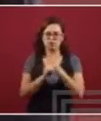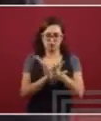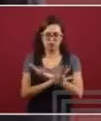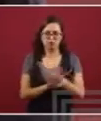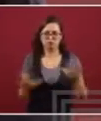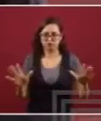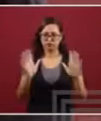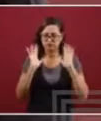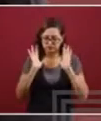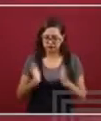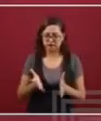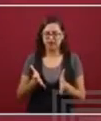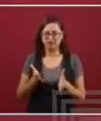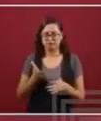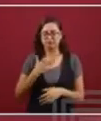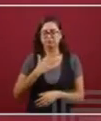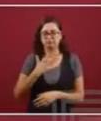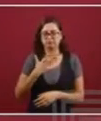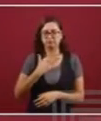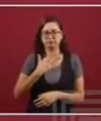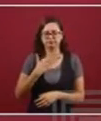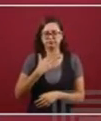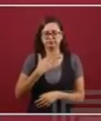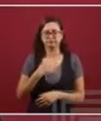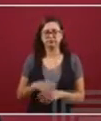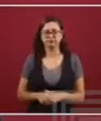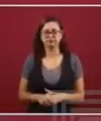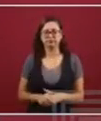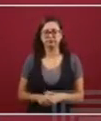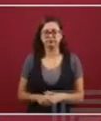asunto. Sí es algo